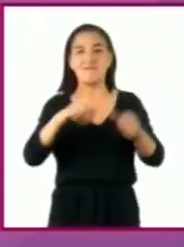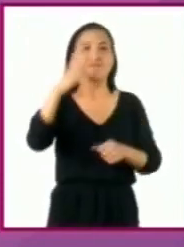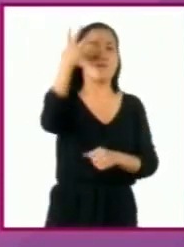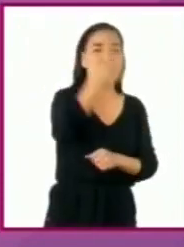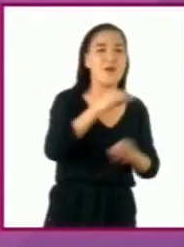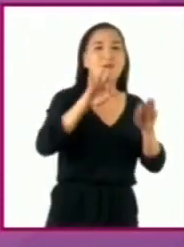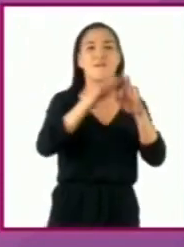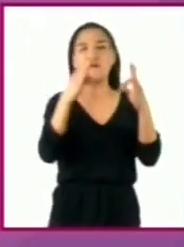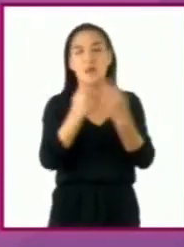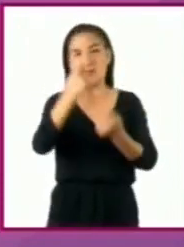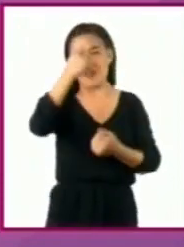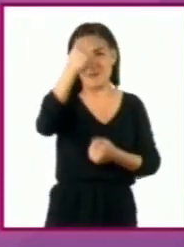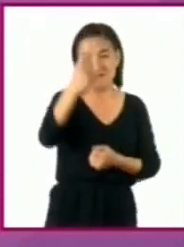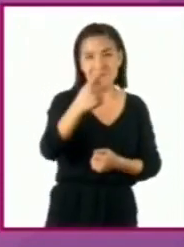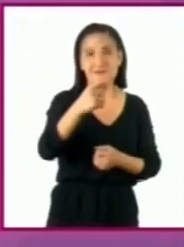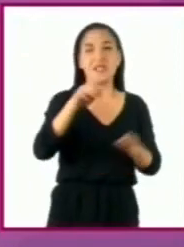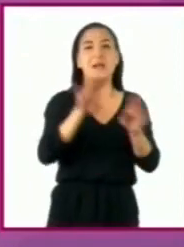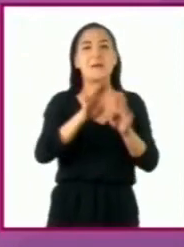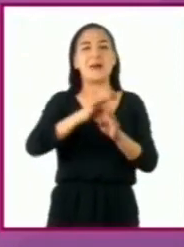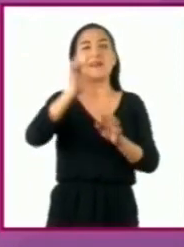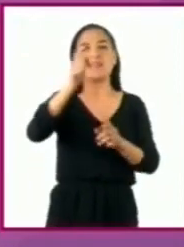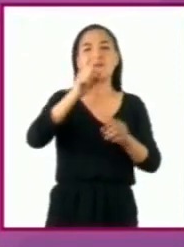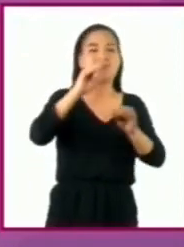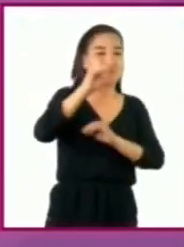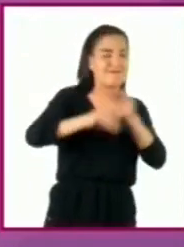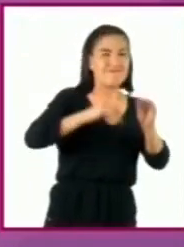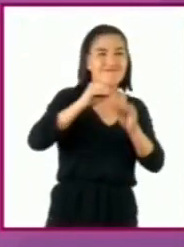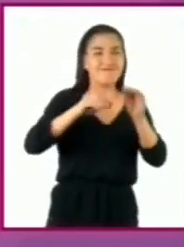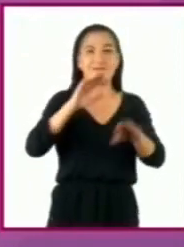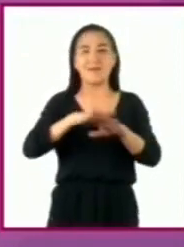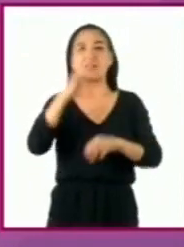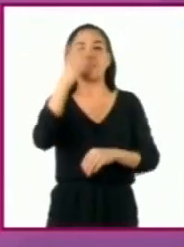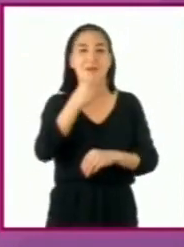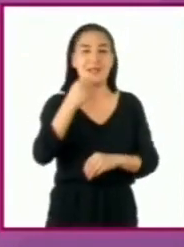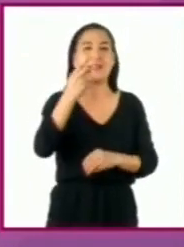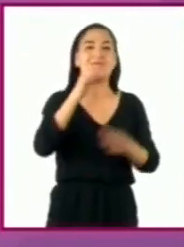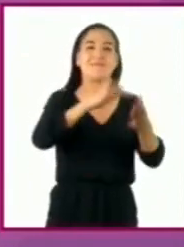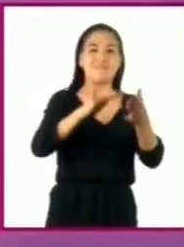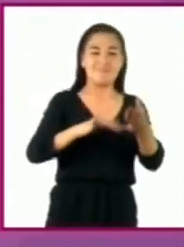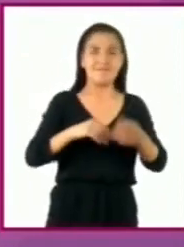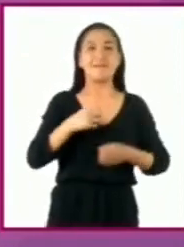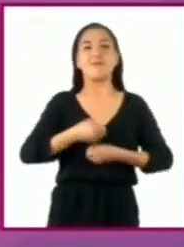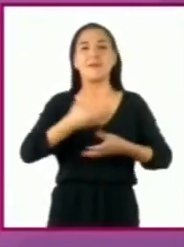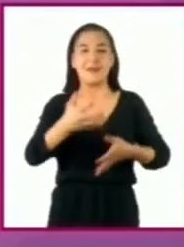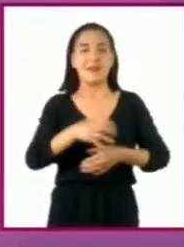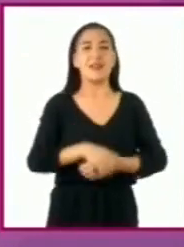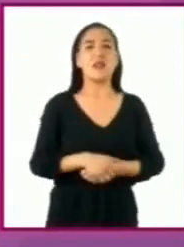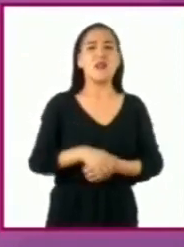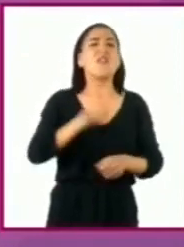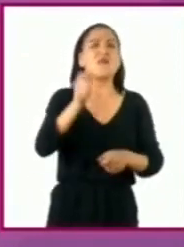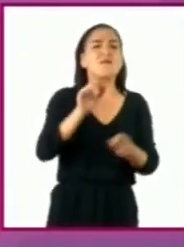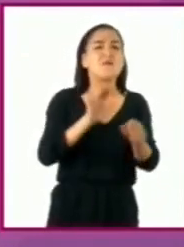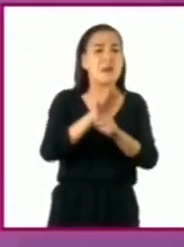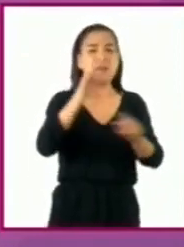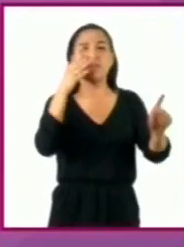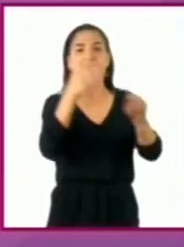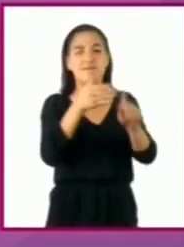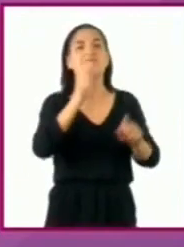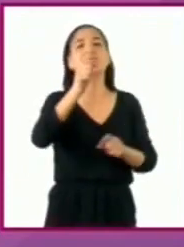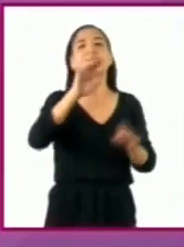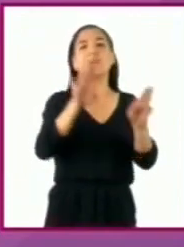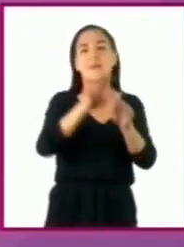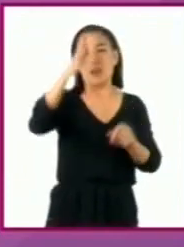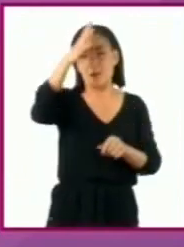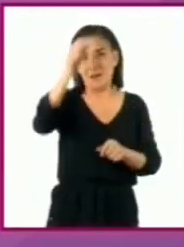Creatividad, Mímesis, Experiencia Estética. Editorial. ¿Qué tema aborda el texto? La evolución del